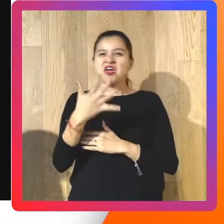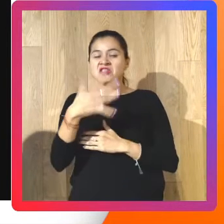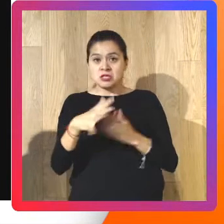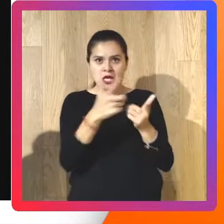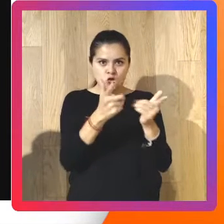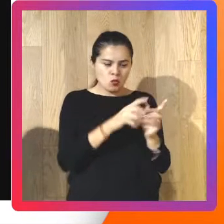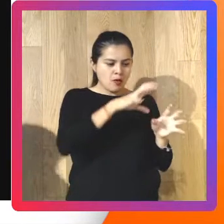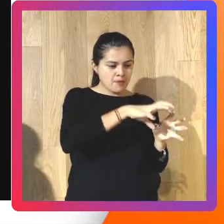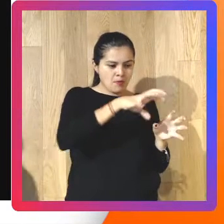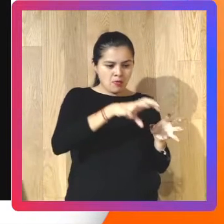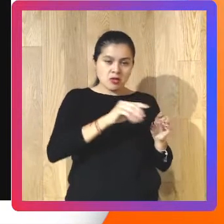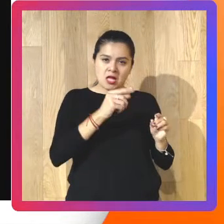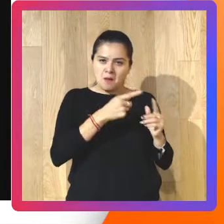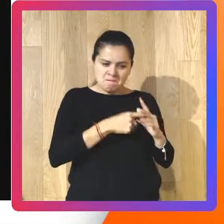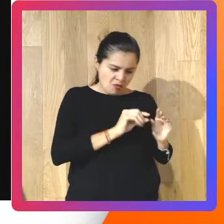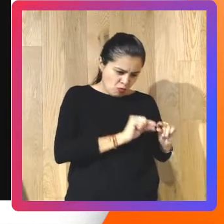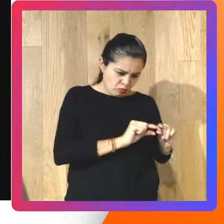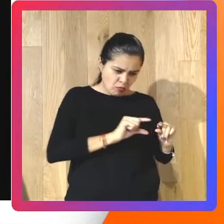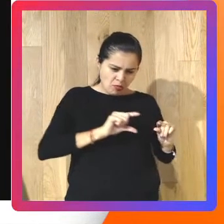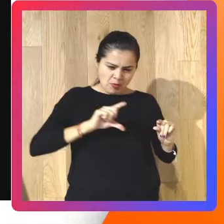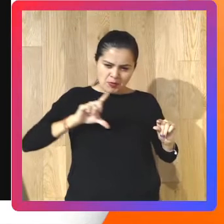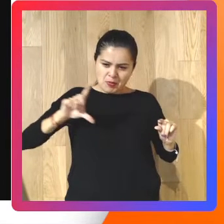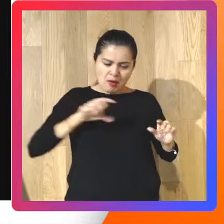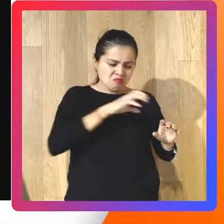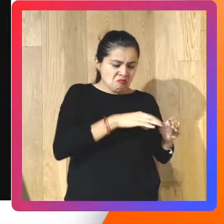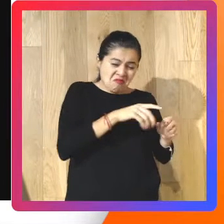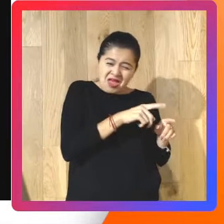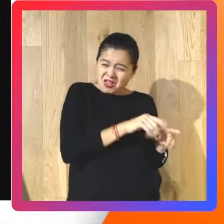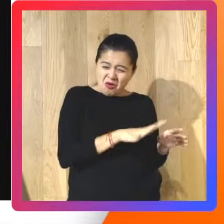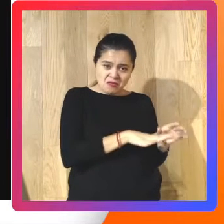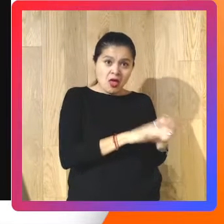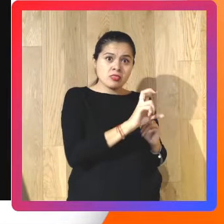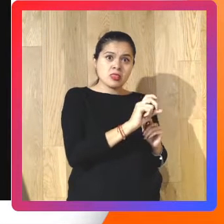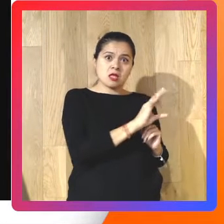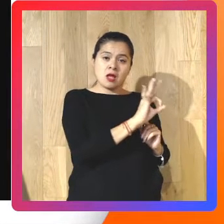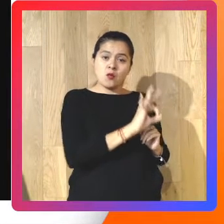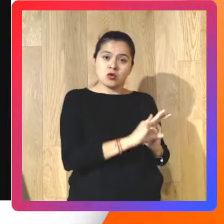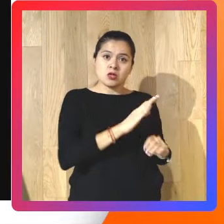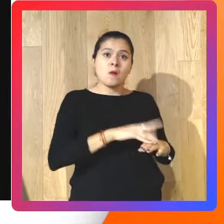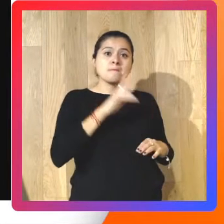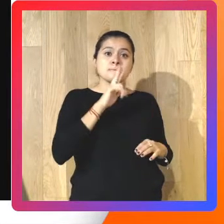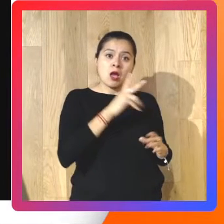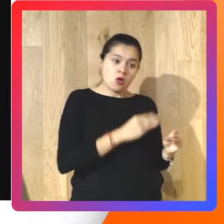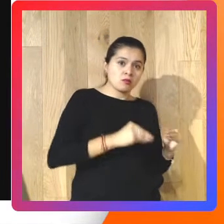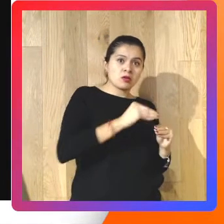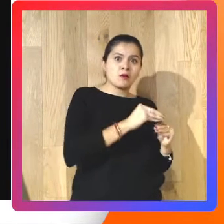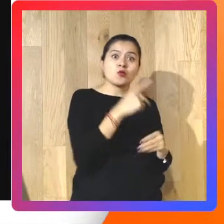grupos de hogares que van del menor ingreso al mayor, entonces en los hogares de menor ingreso creció 30% el ingreso del